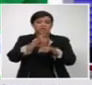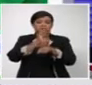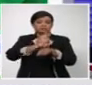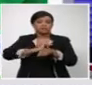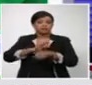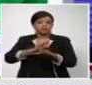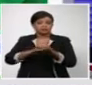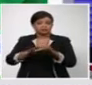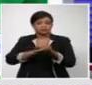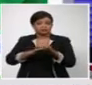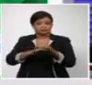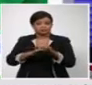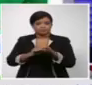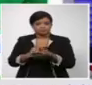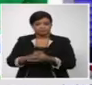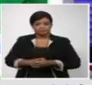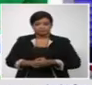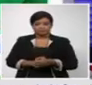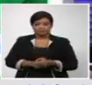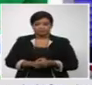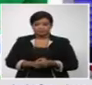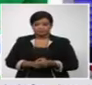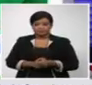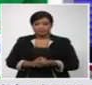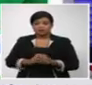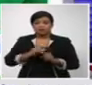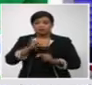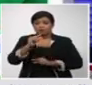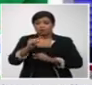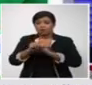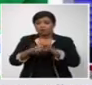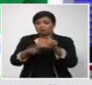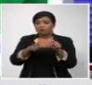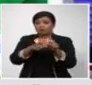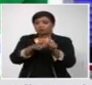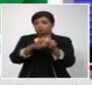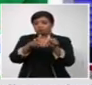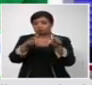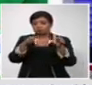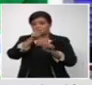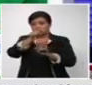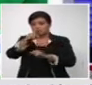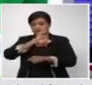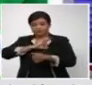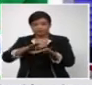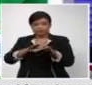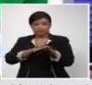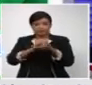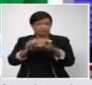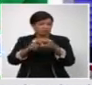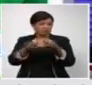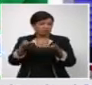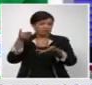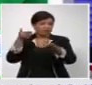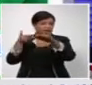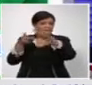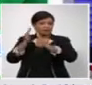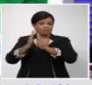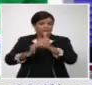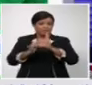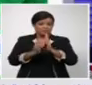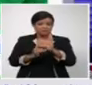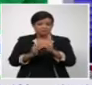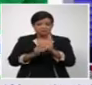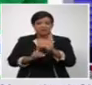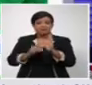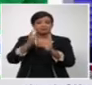54,7%. Se ha ido incrementando el número de sintomáticos, ya que hubo momentos en meses anteriores que